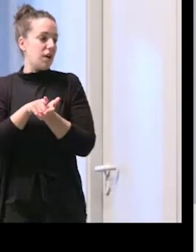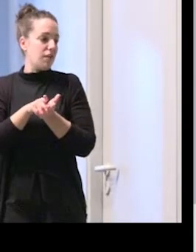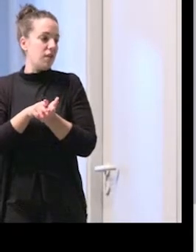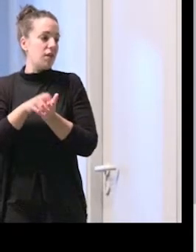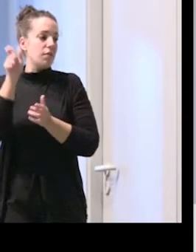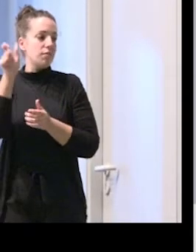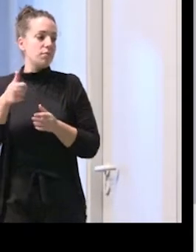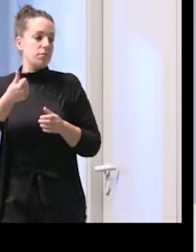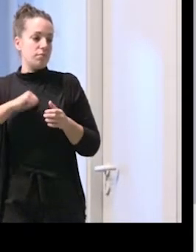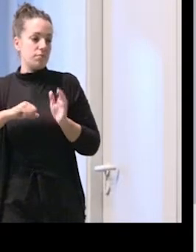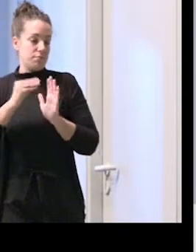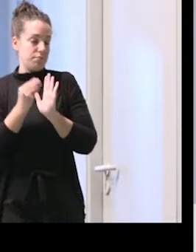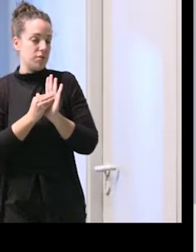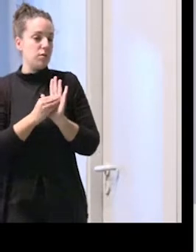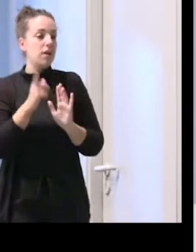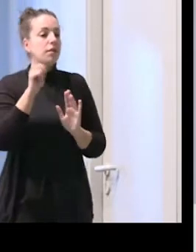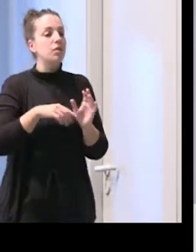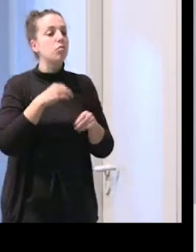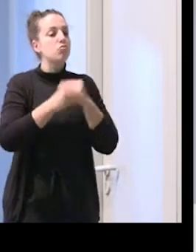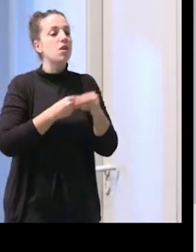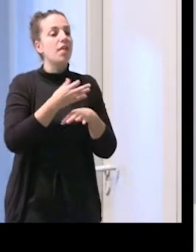estrategia es usar células como